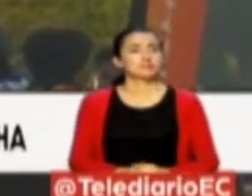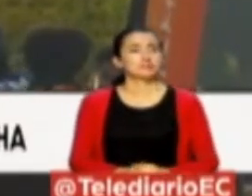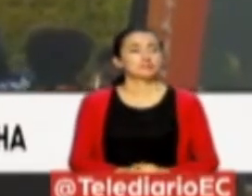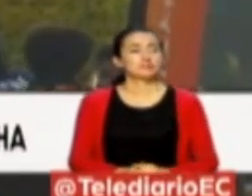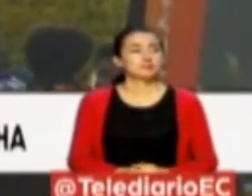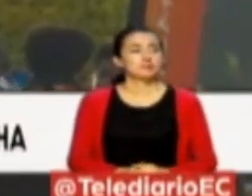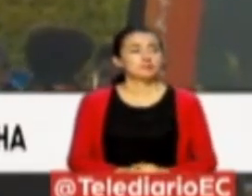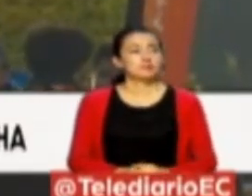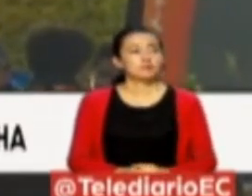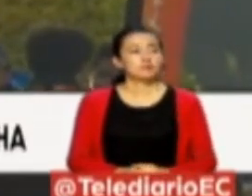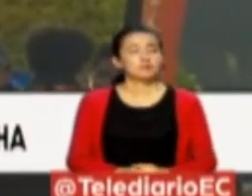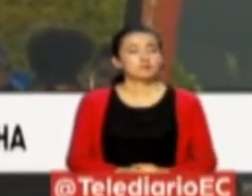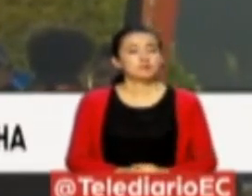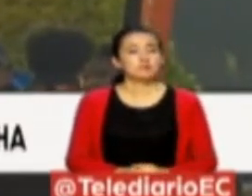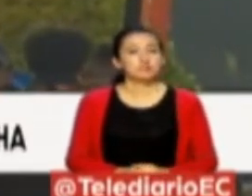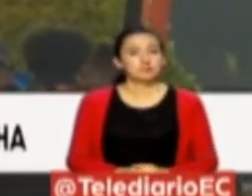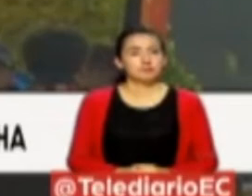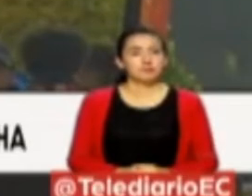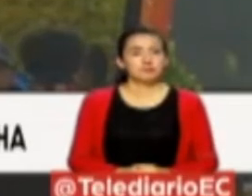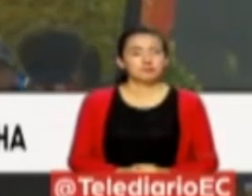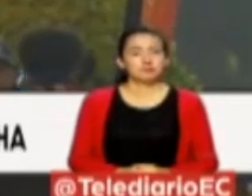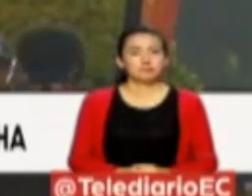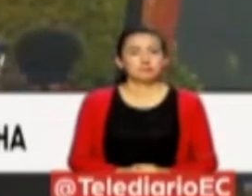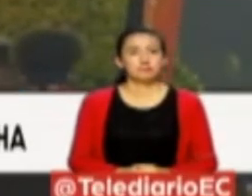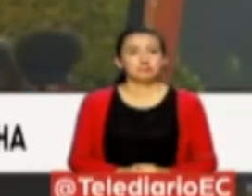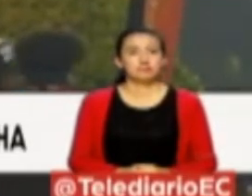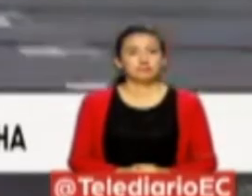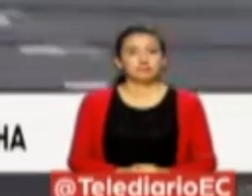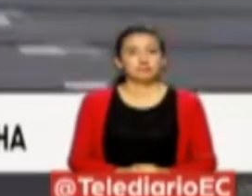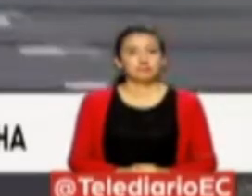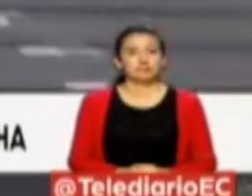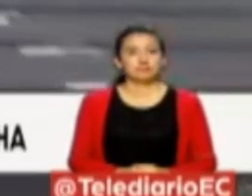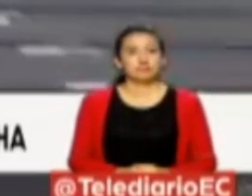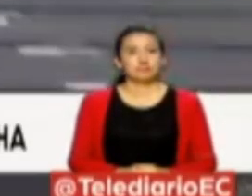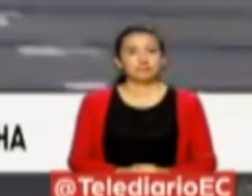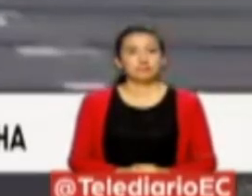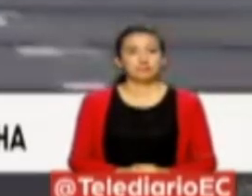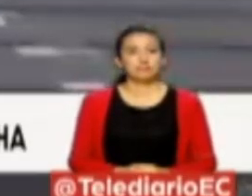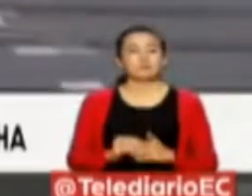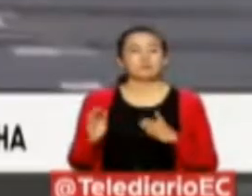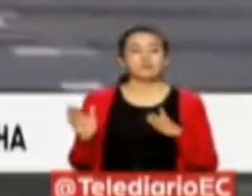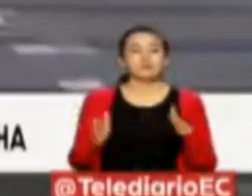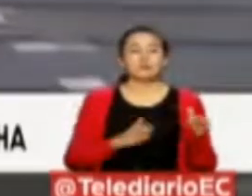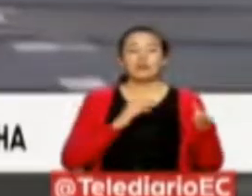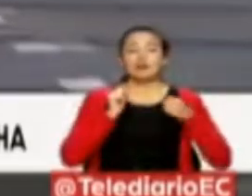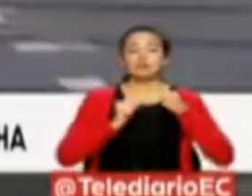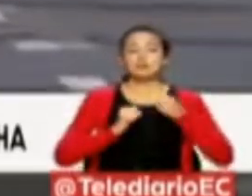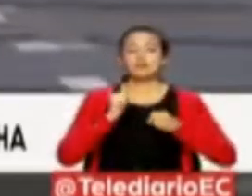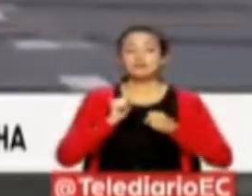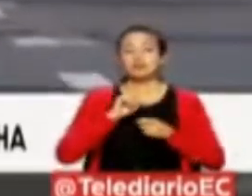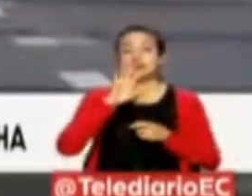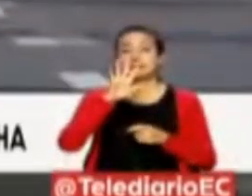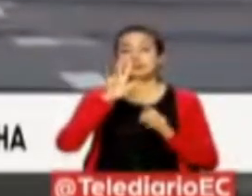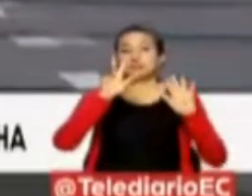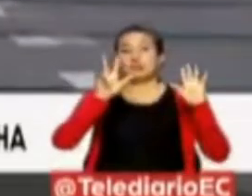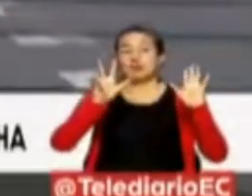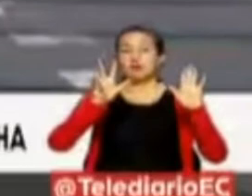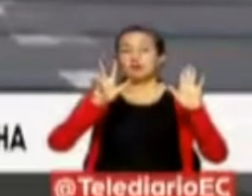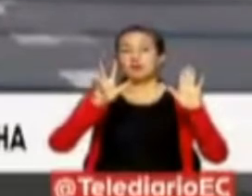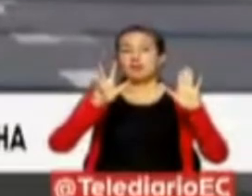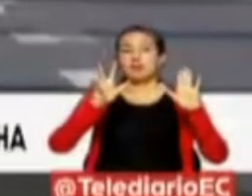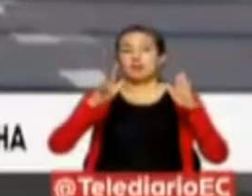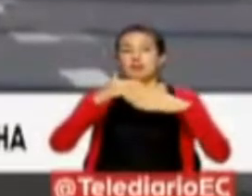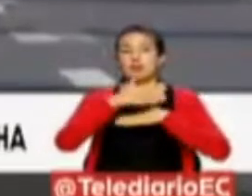qué va pasando el atleta de la malla número 58 todavía no podemos percibir los demás